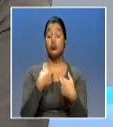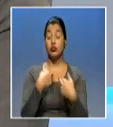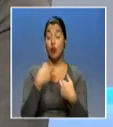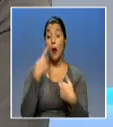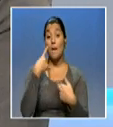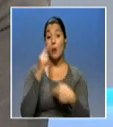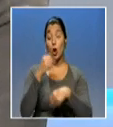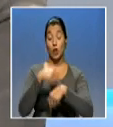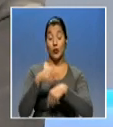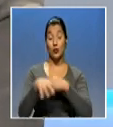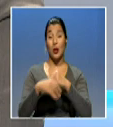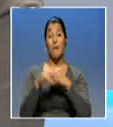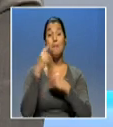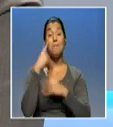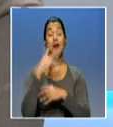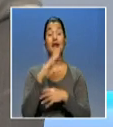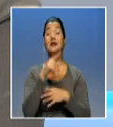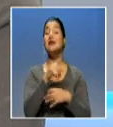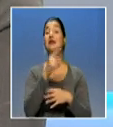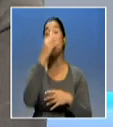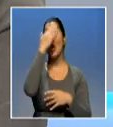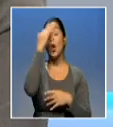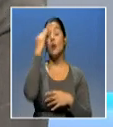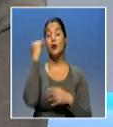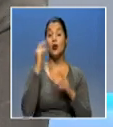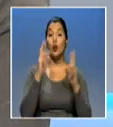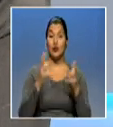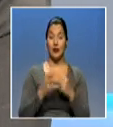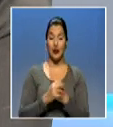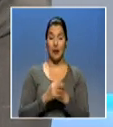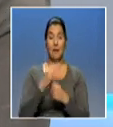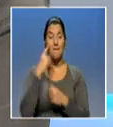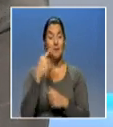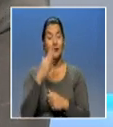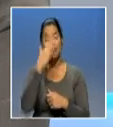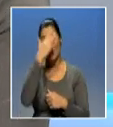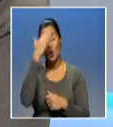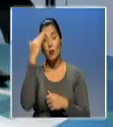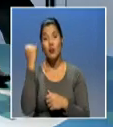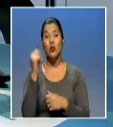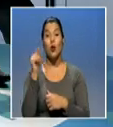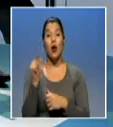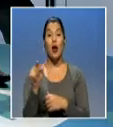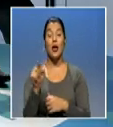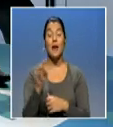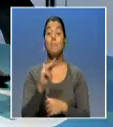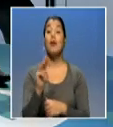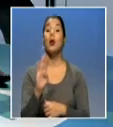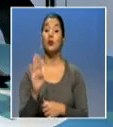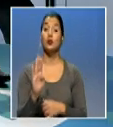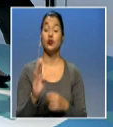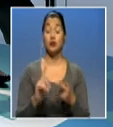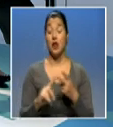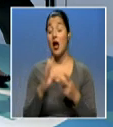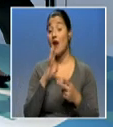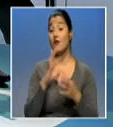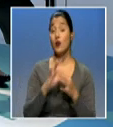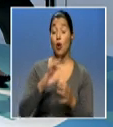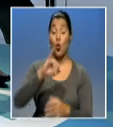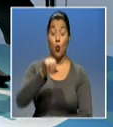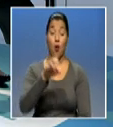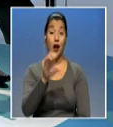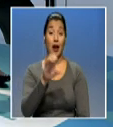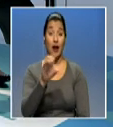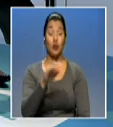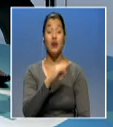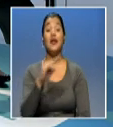extraordinario, parece que a la señora jueza se le olvidó ese tema. Se olvidó que estaba ahí don Mario Barrenechea. Se refirió a don Juan Carlos y se refirió